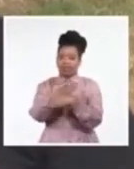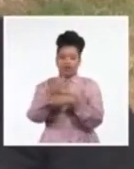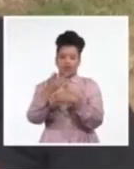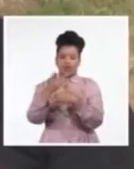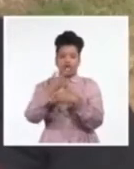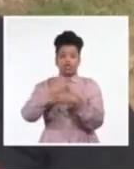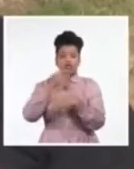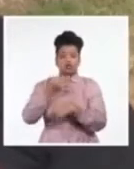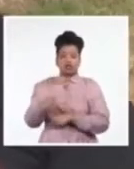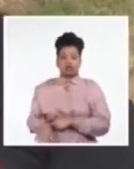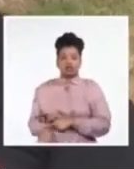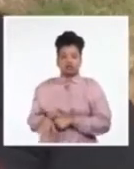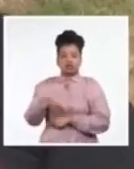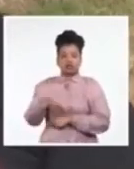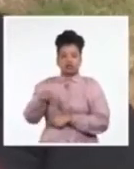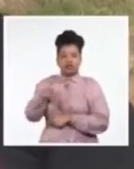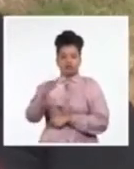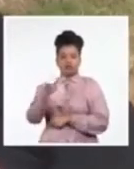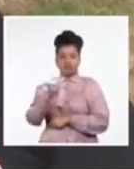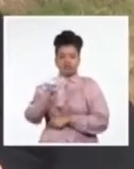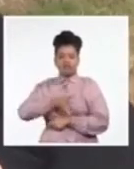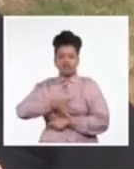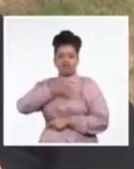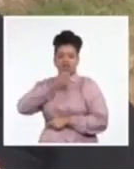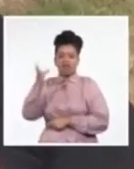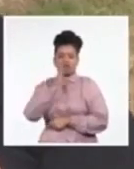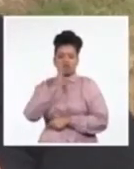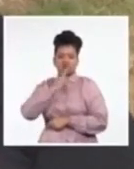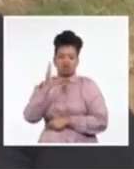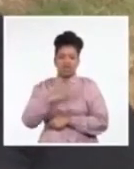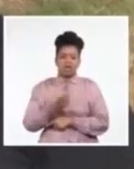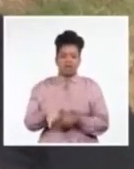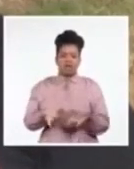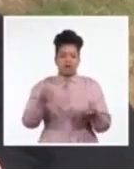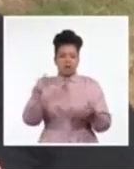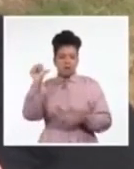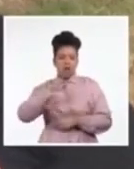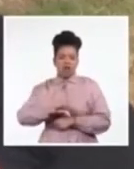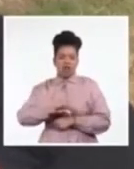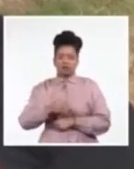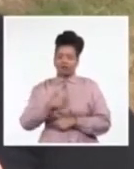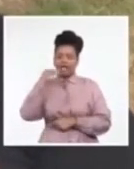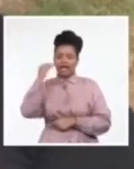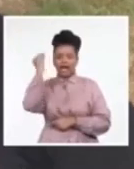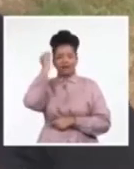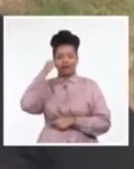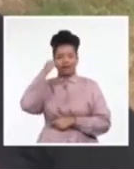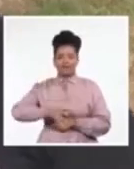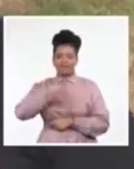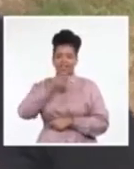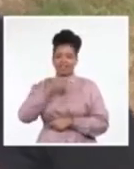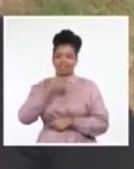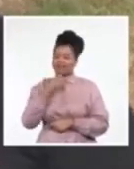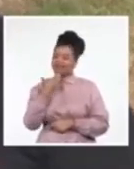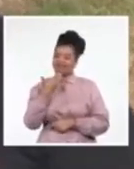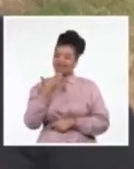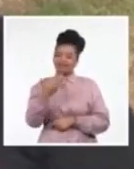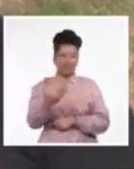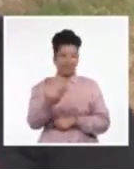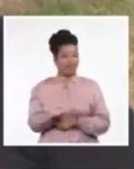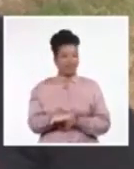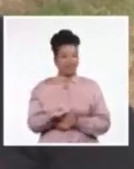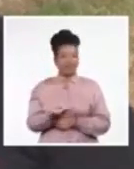Fidel era un dictador, pero he aprendido que él no es un dictador, el contrario, él